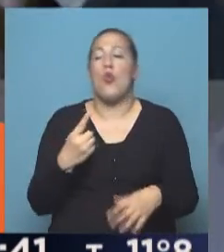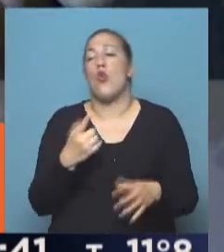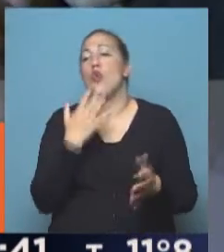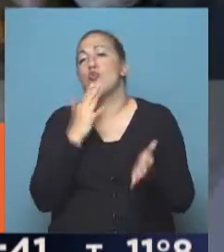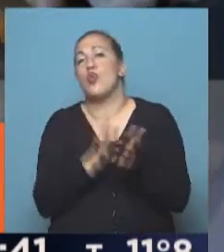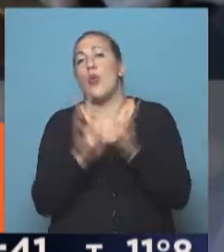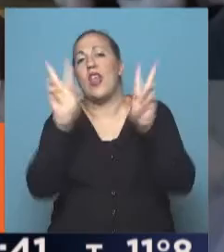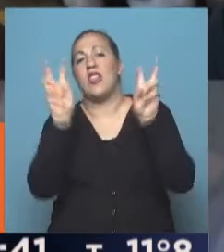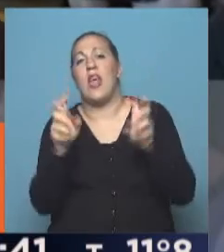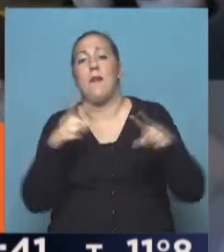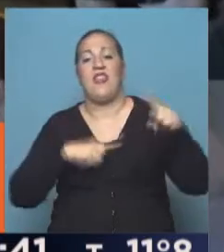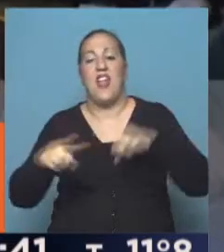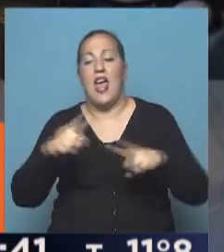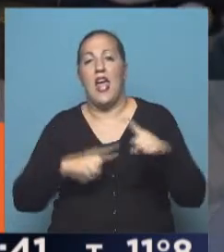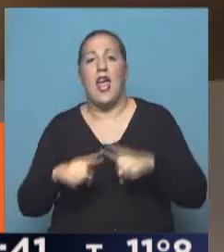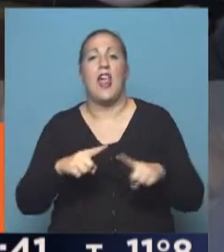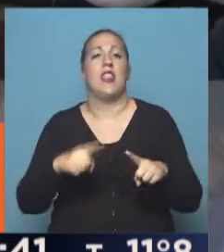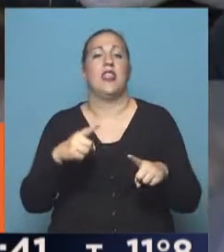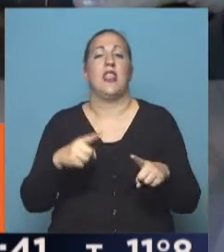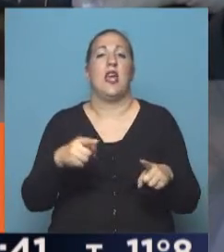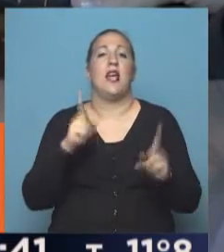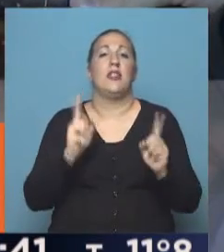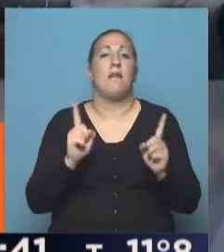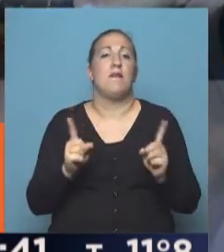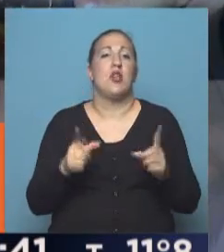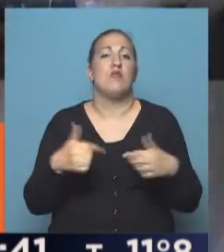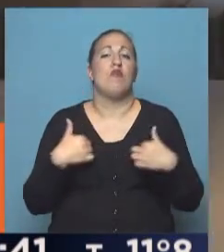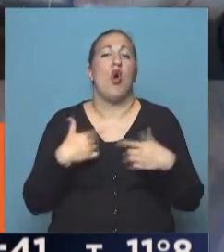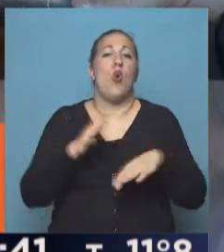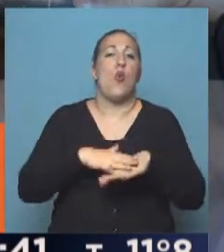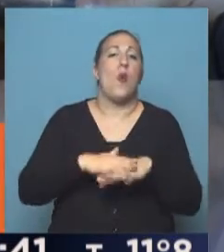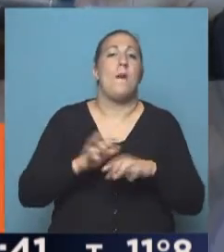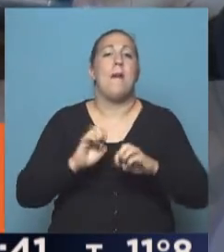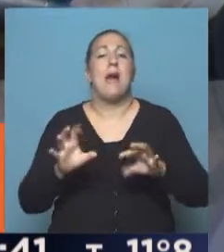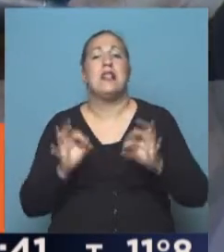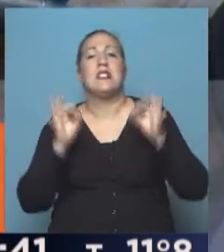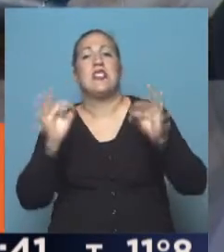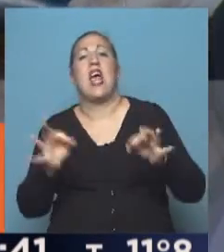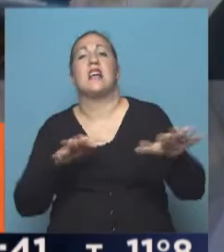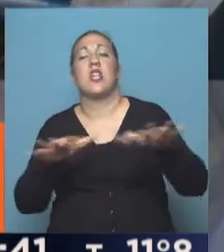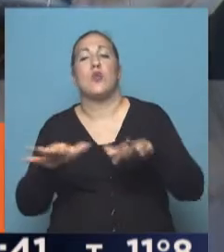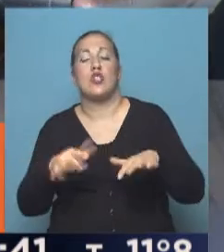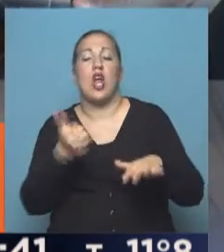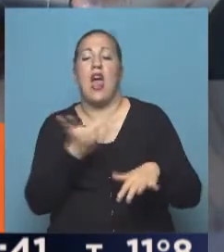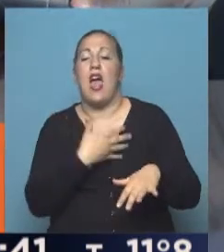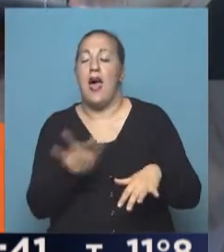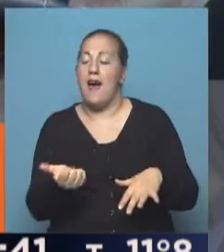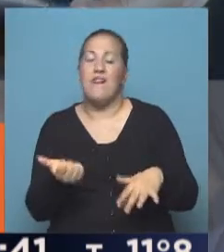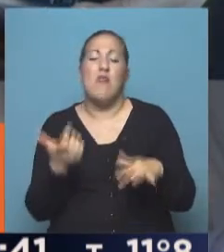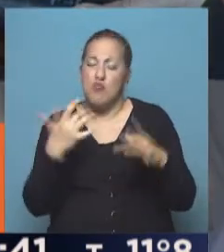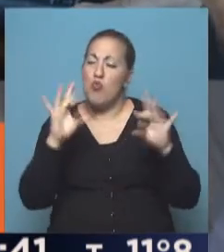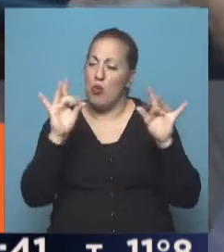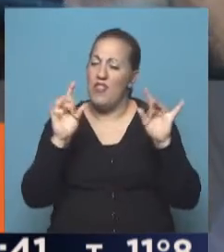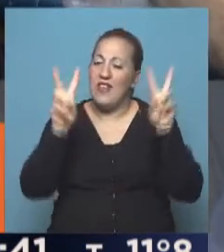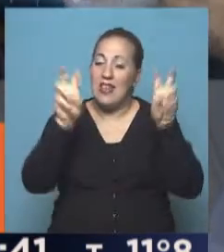los dirigentes somos los que llevamos a esta situación a AFA también, así que es bastante complejo el tema. Si